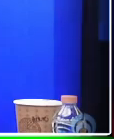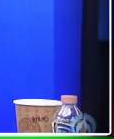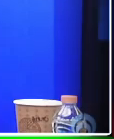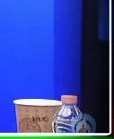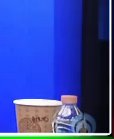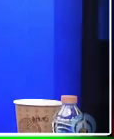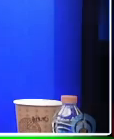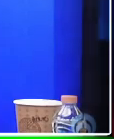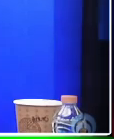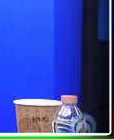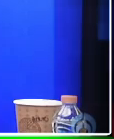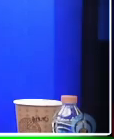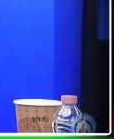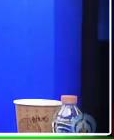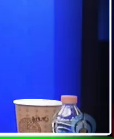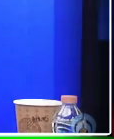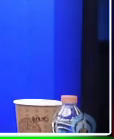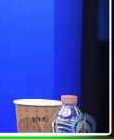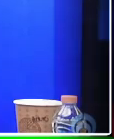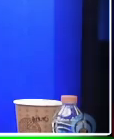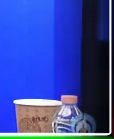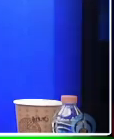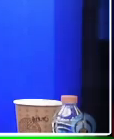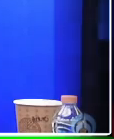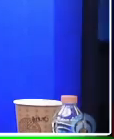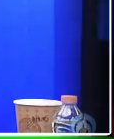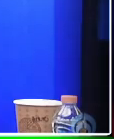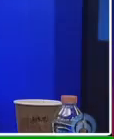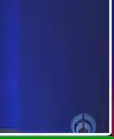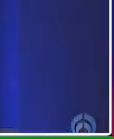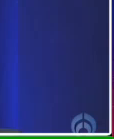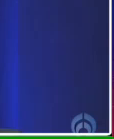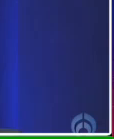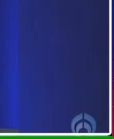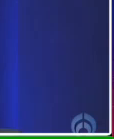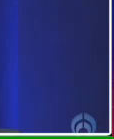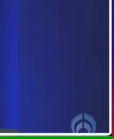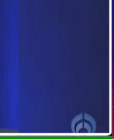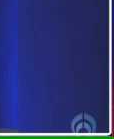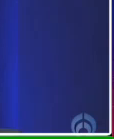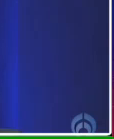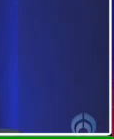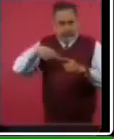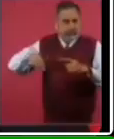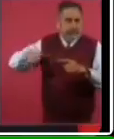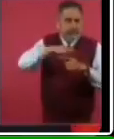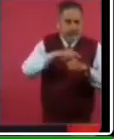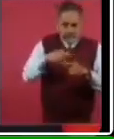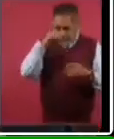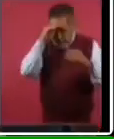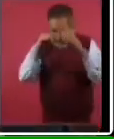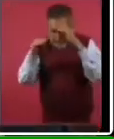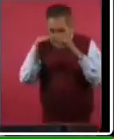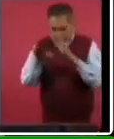los jueces. Amigos, vamos al video del presidente y enseguida a este debate.